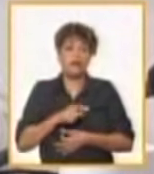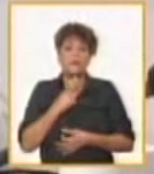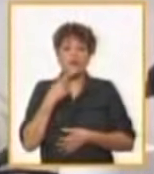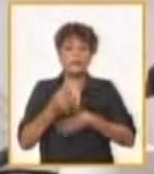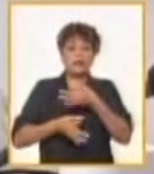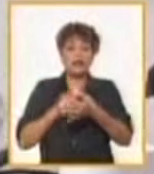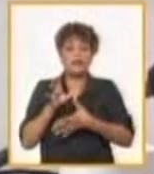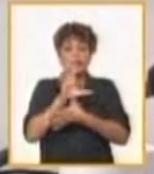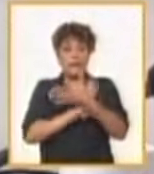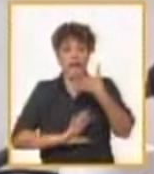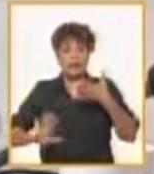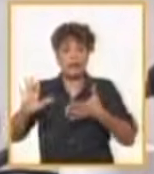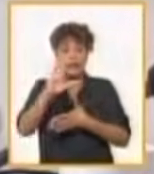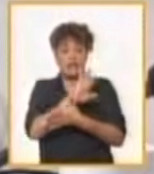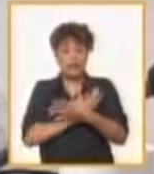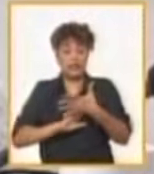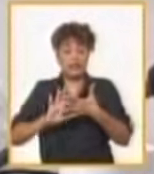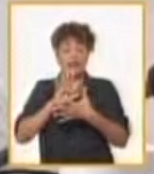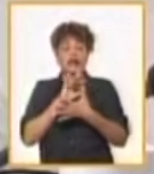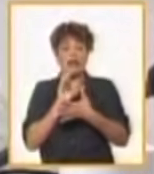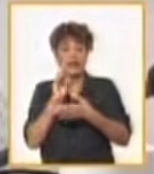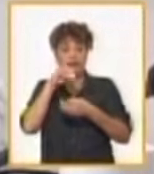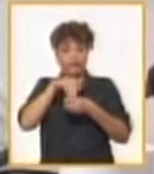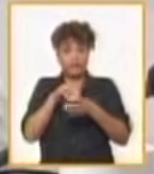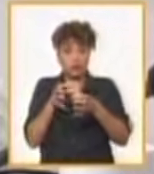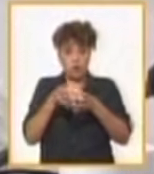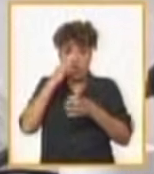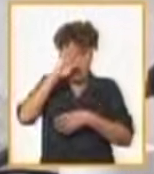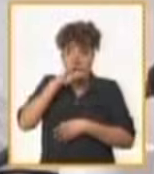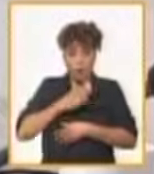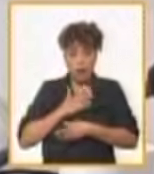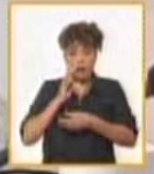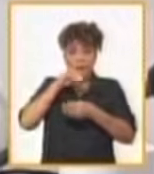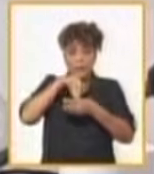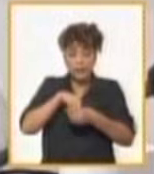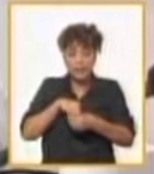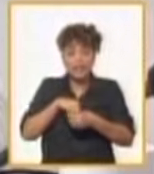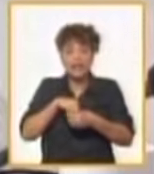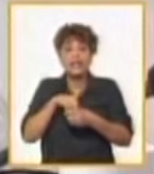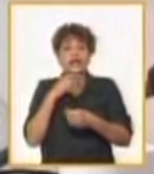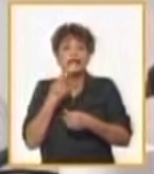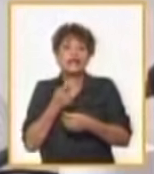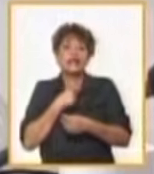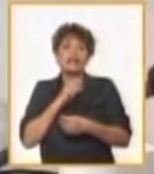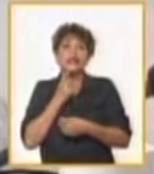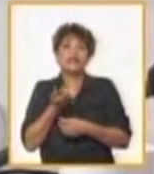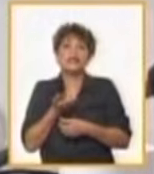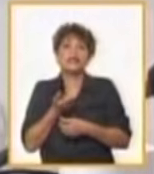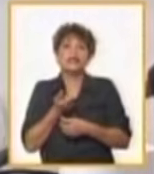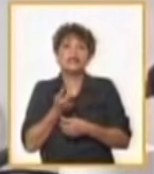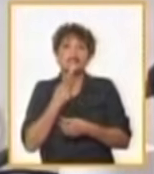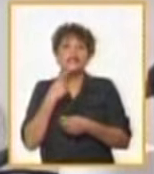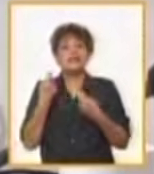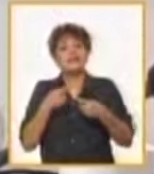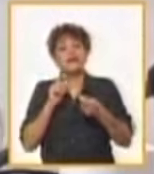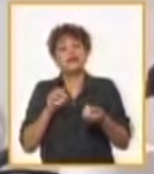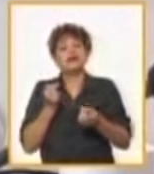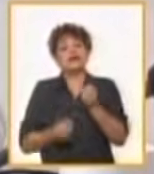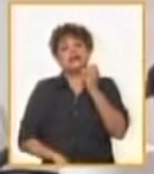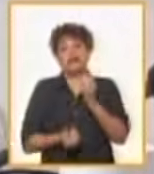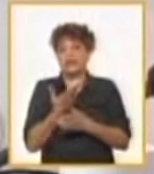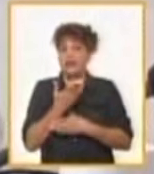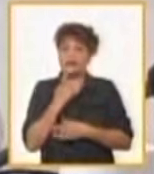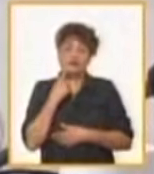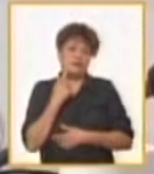patria grande, de la cual forma parte Cuba por derecho propio, que la salvación está en crear. De diversas maneras, esos